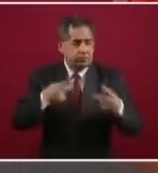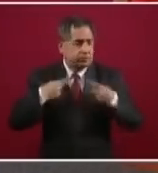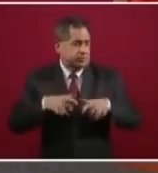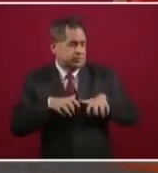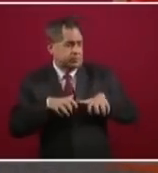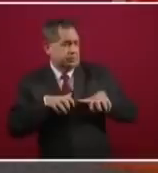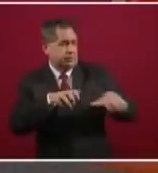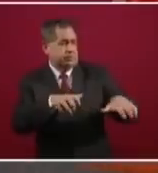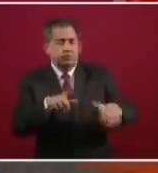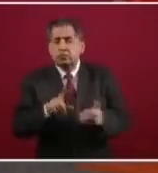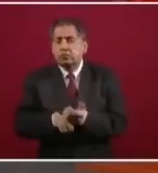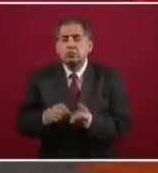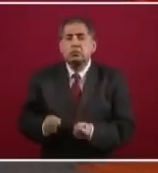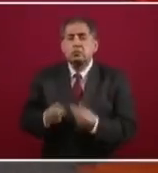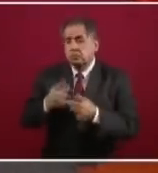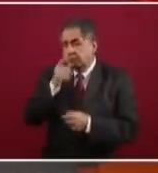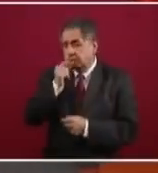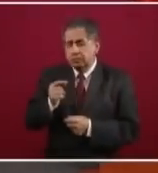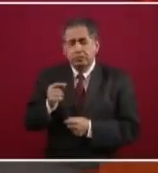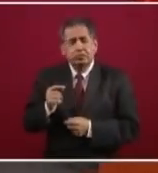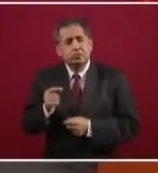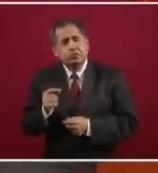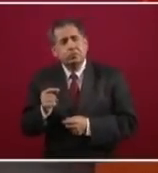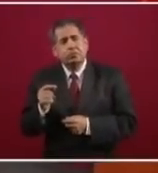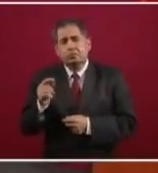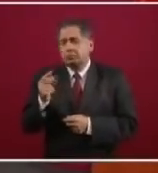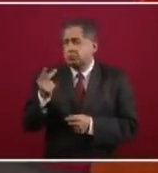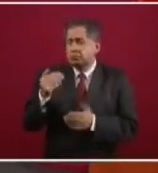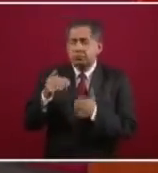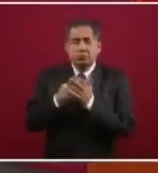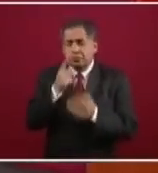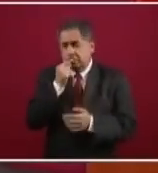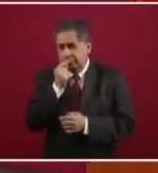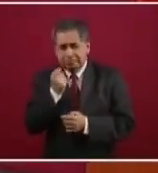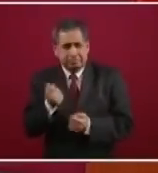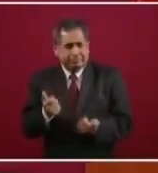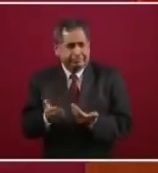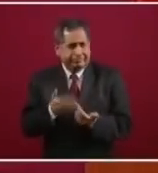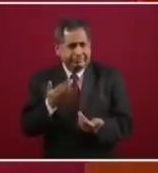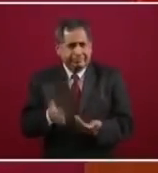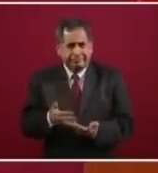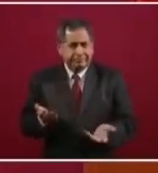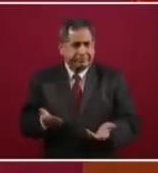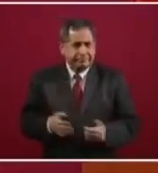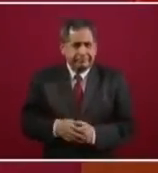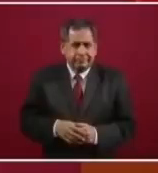habitantes y habían 20, 25 mil policías